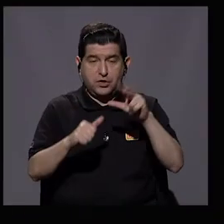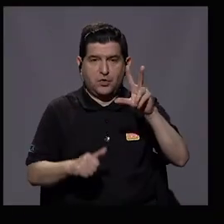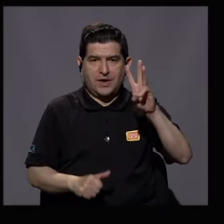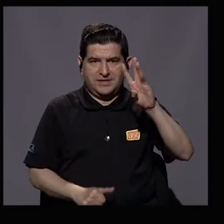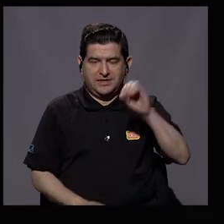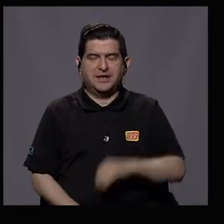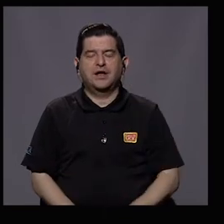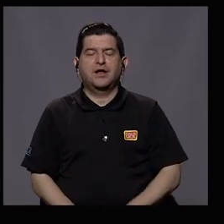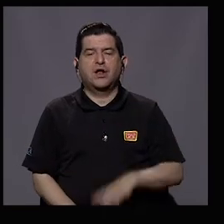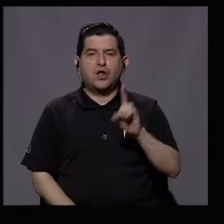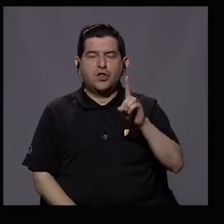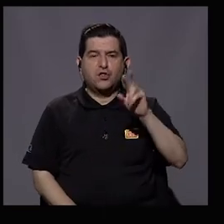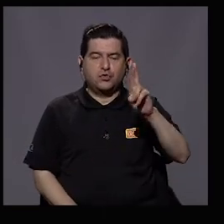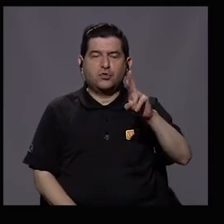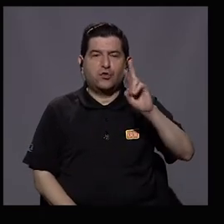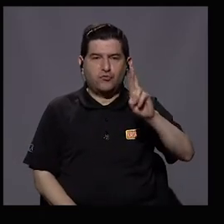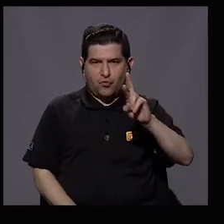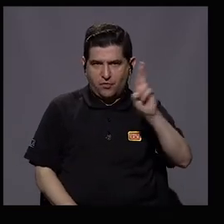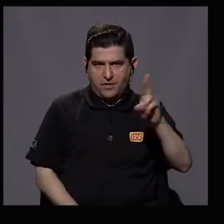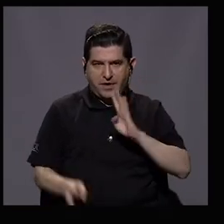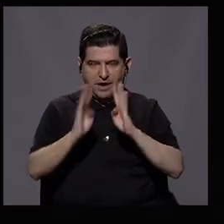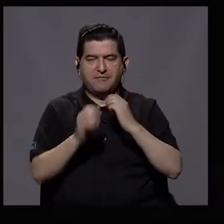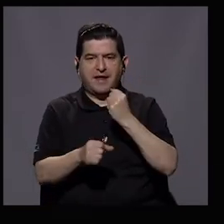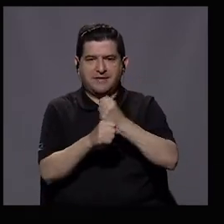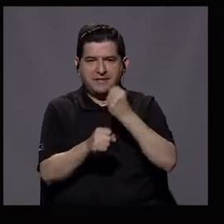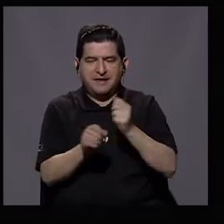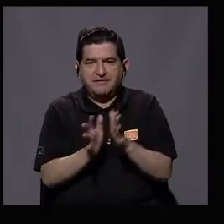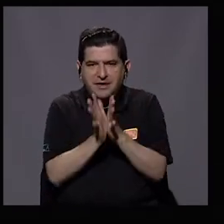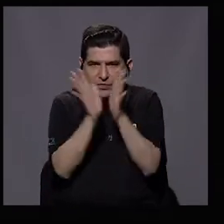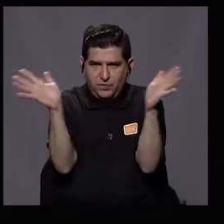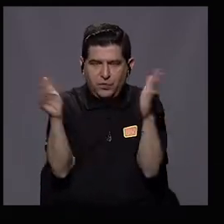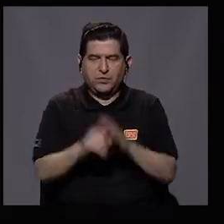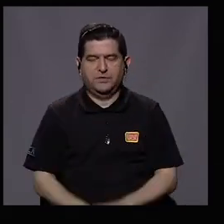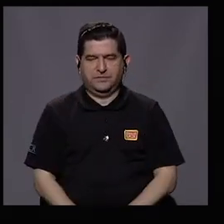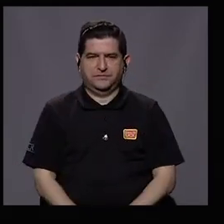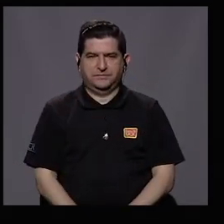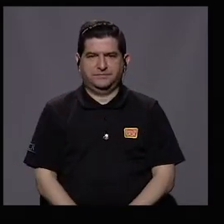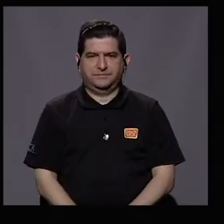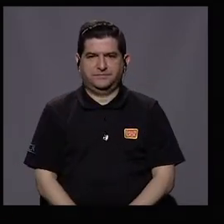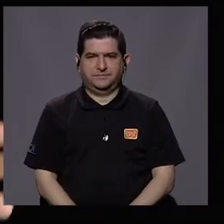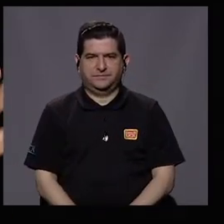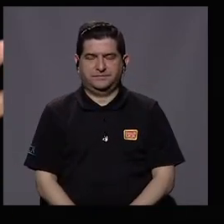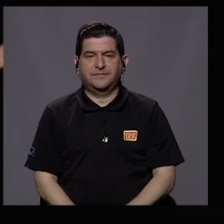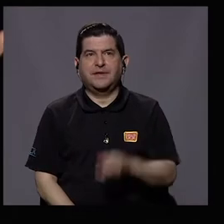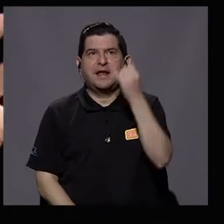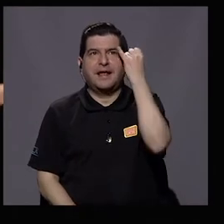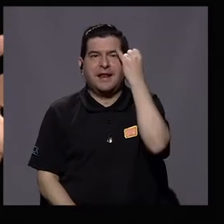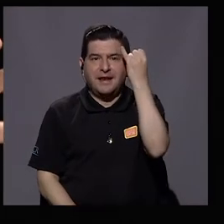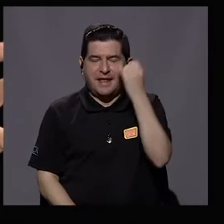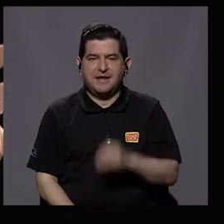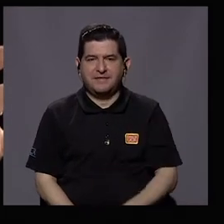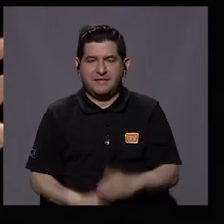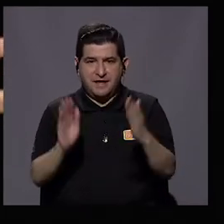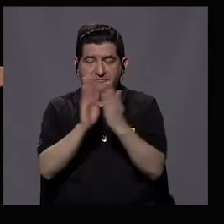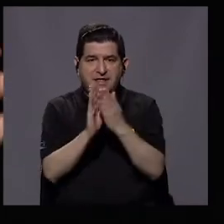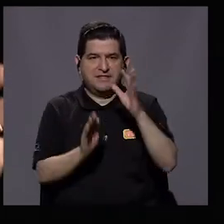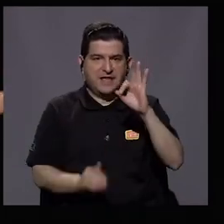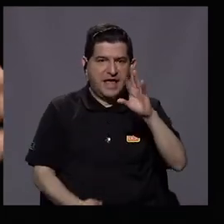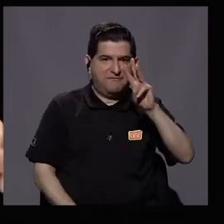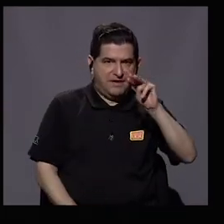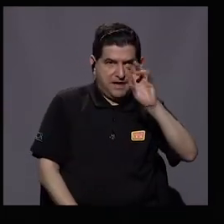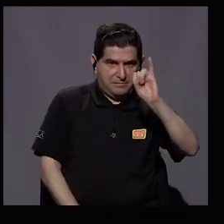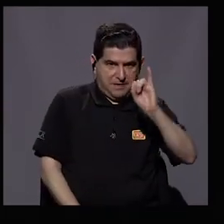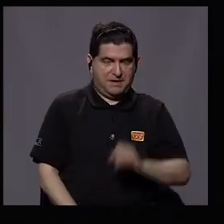Regresamos, estamos en 360 con el doctor Ronald Rivera conversando sobre empleo público. Ronald, el planteamiento ante el Fondo